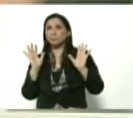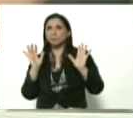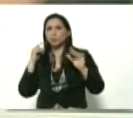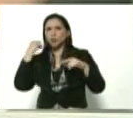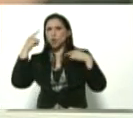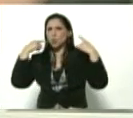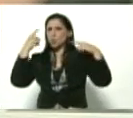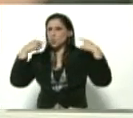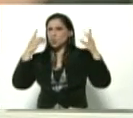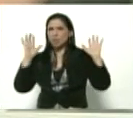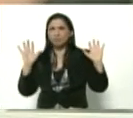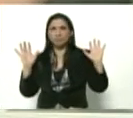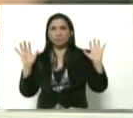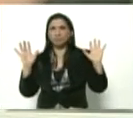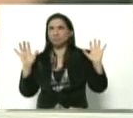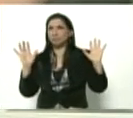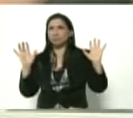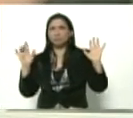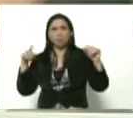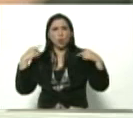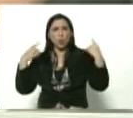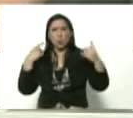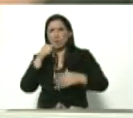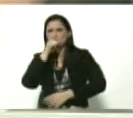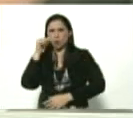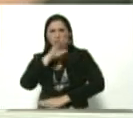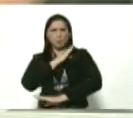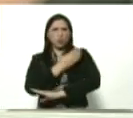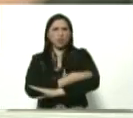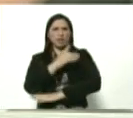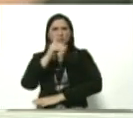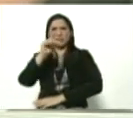locura de droga, poder y la